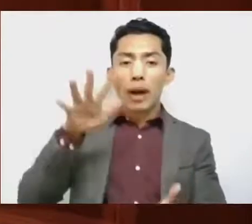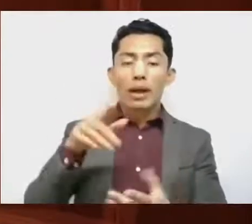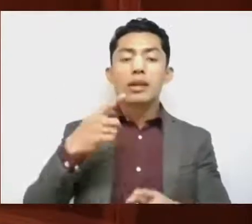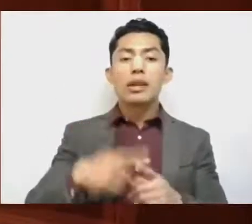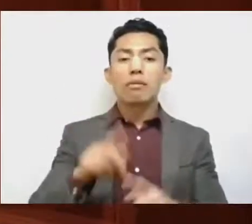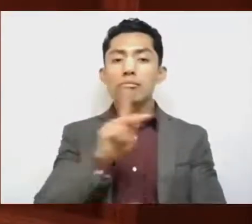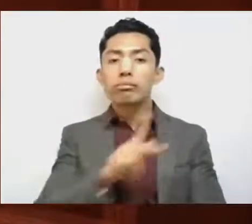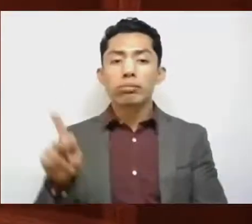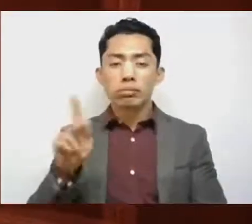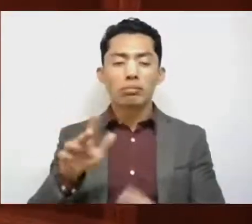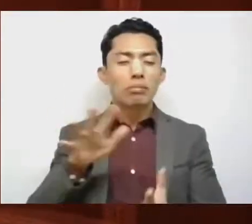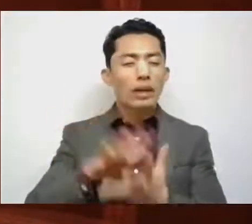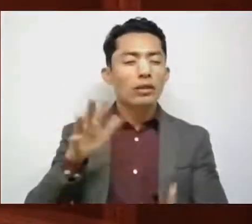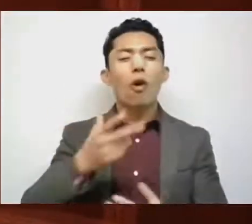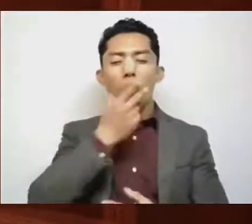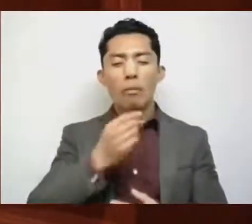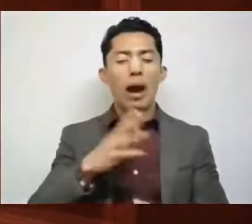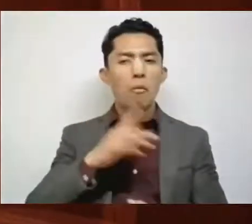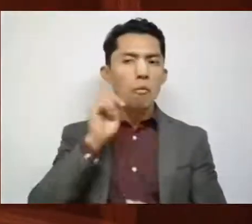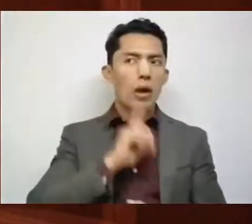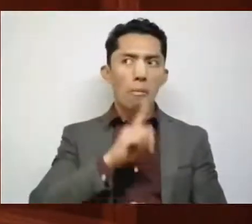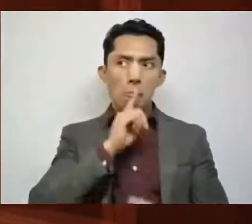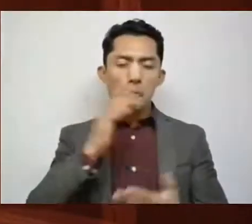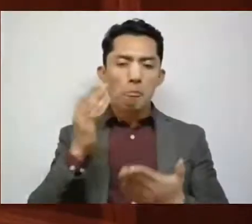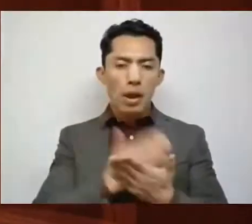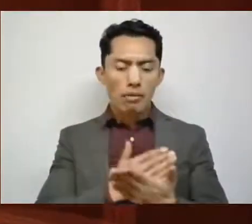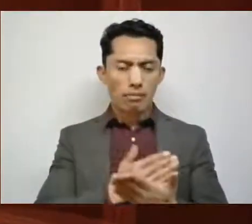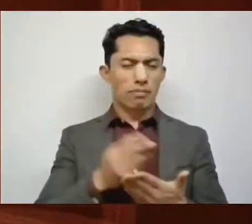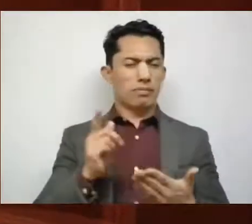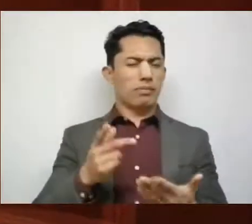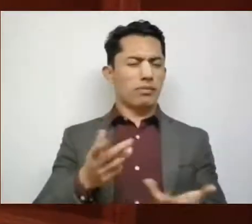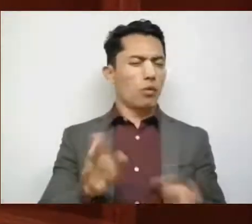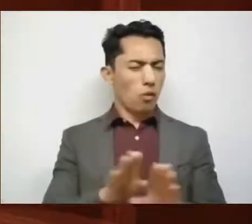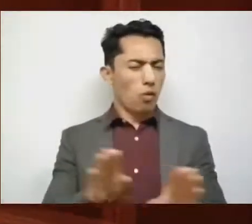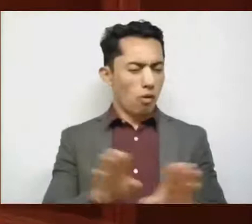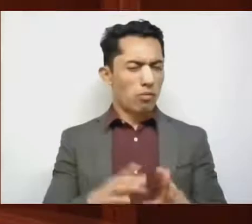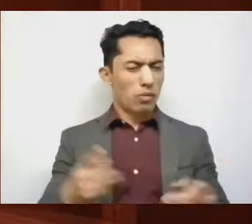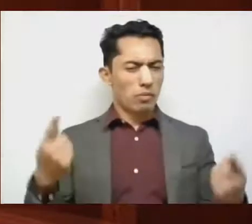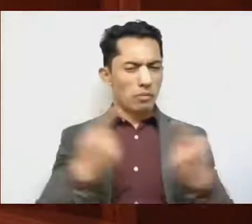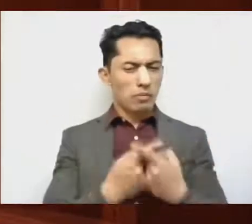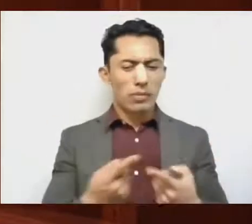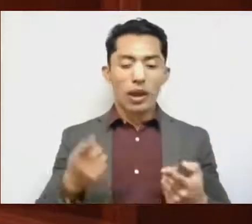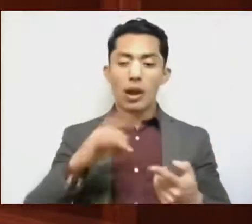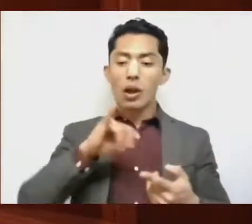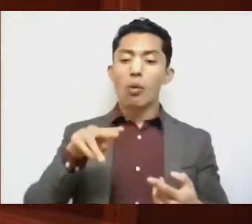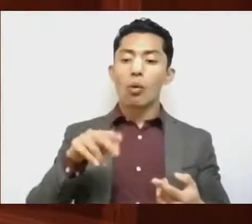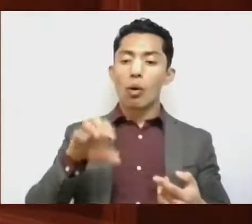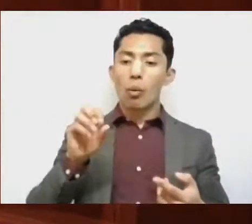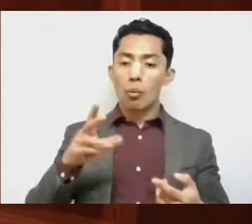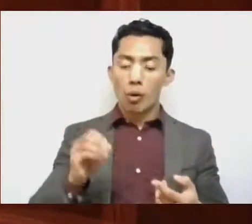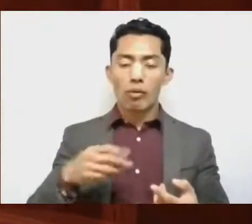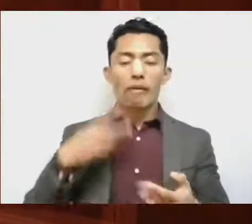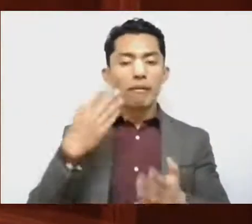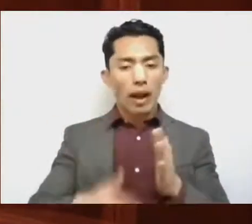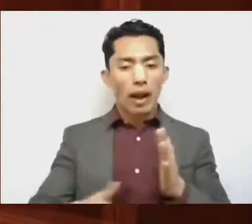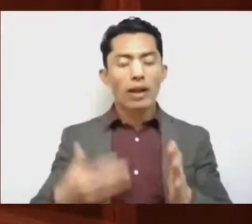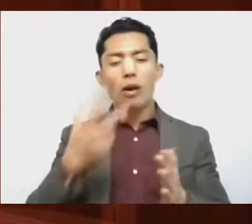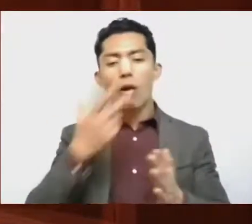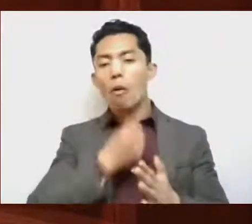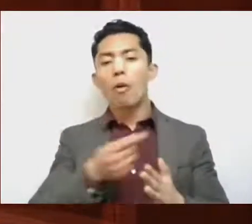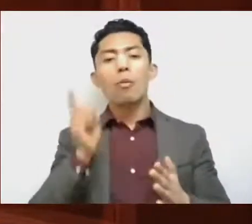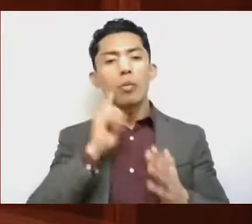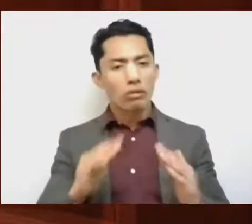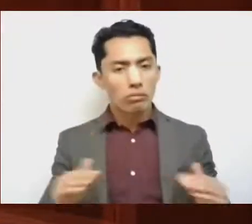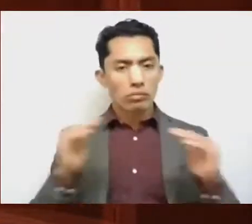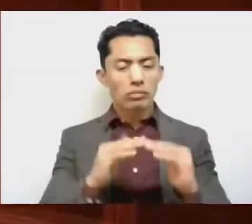hombres. Es inconcebible que dicho órgano colegiado se siga integrando sin paridad de género y que a la